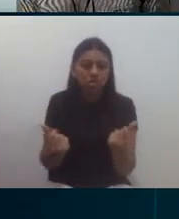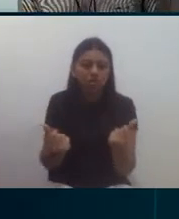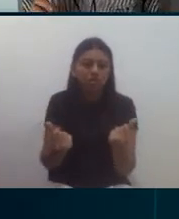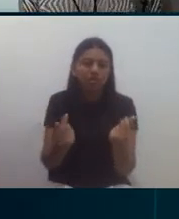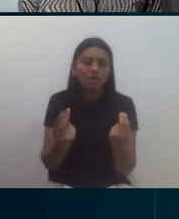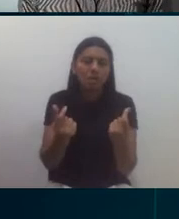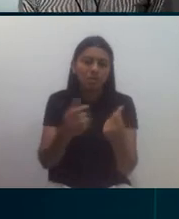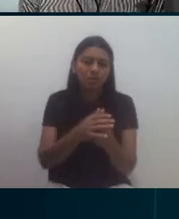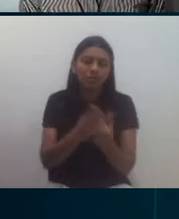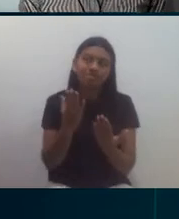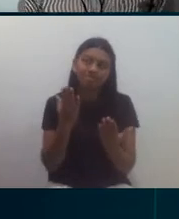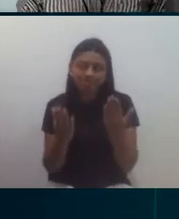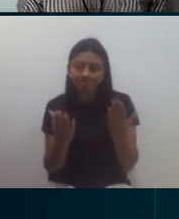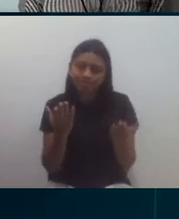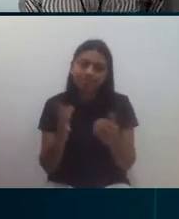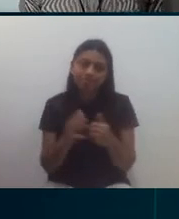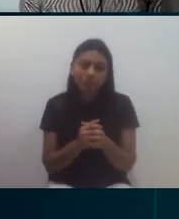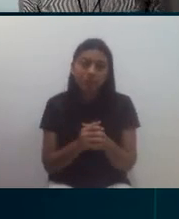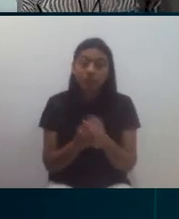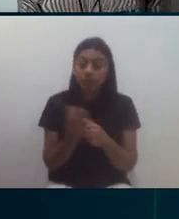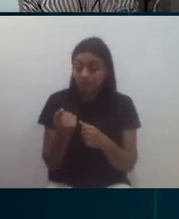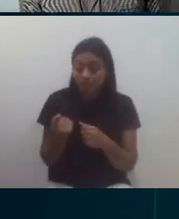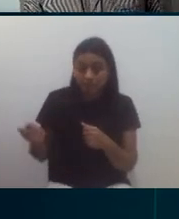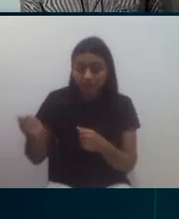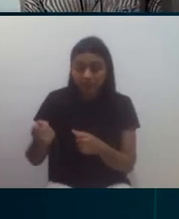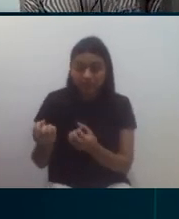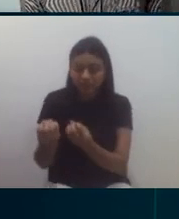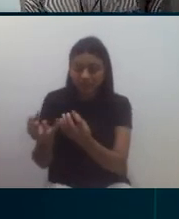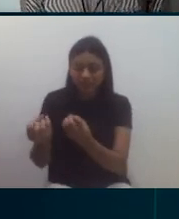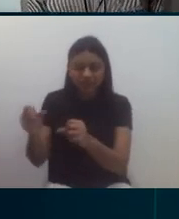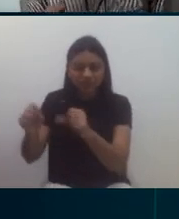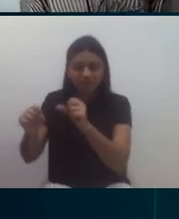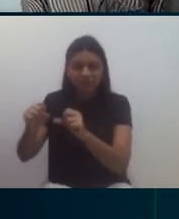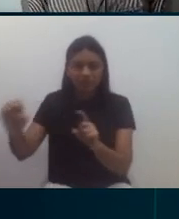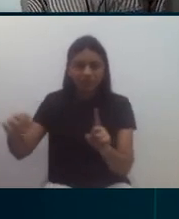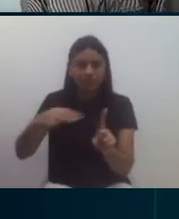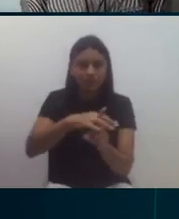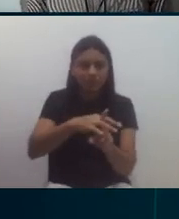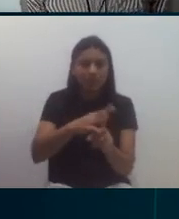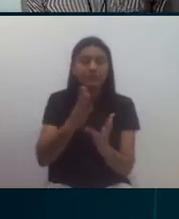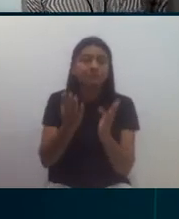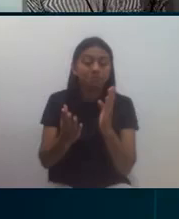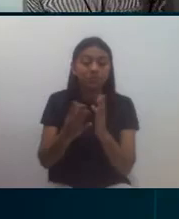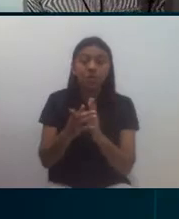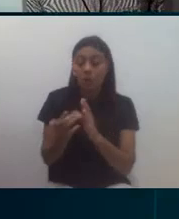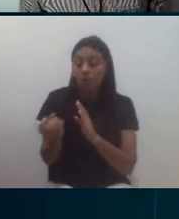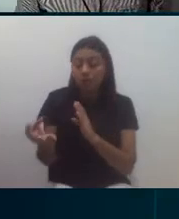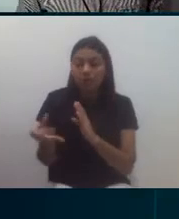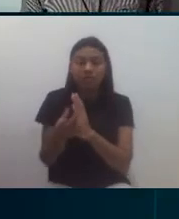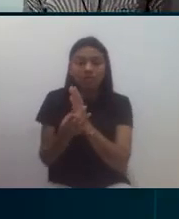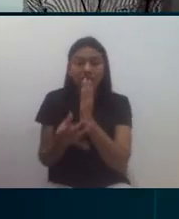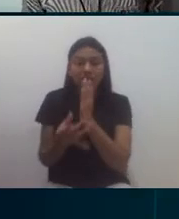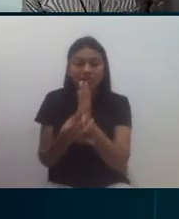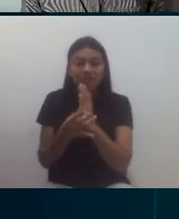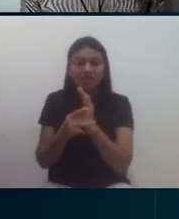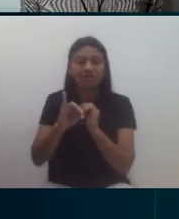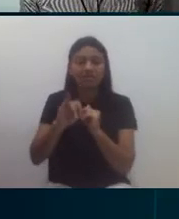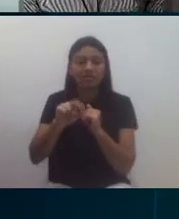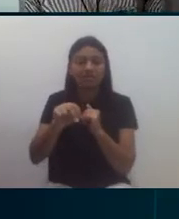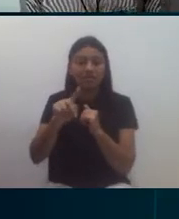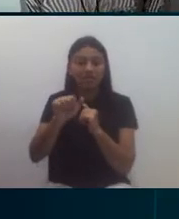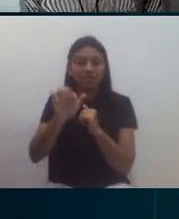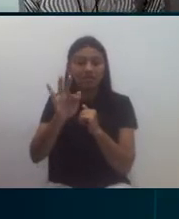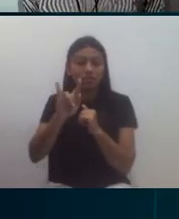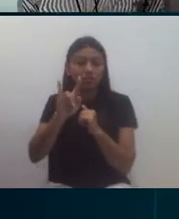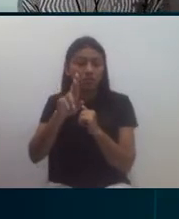Que sí puede afectar el hecho de tener menos aceites insaturados es que el punto de nube